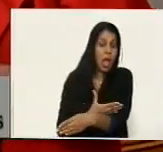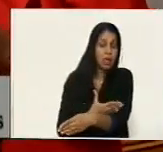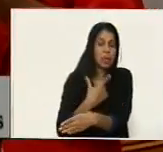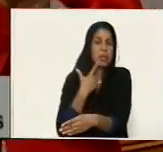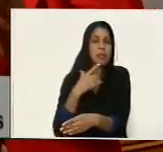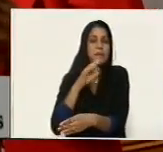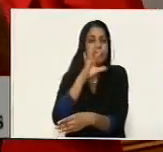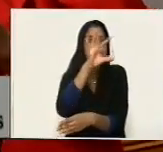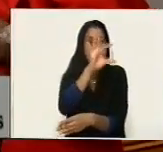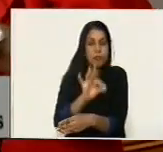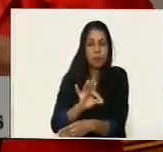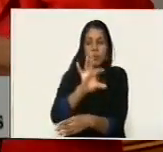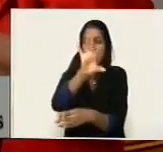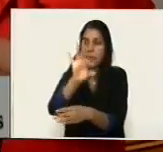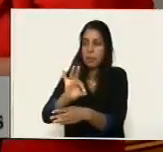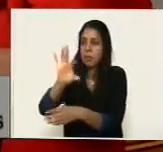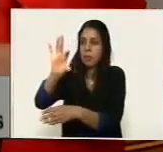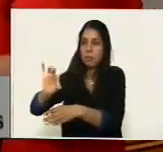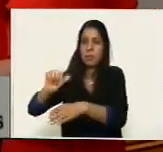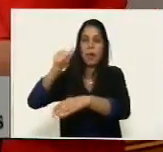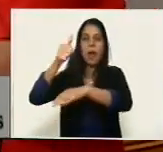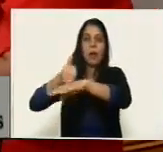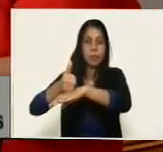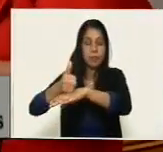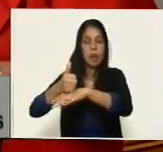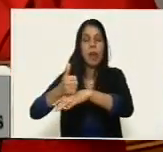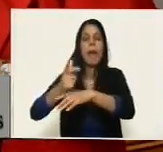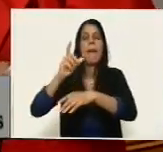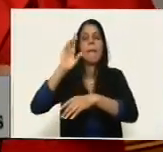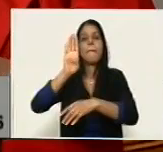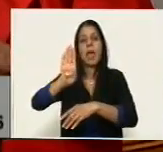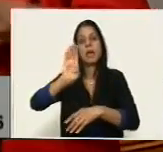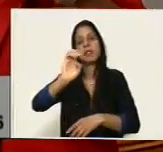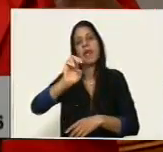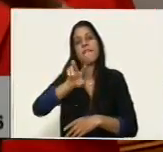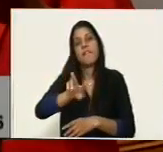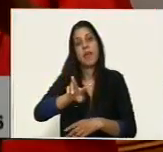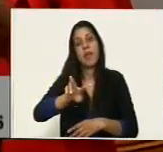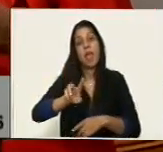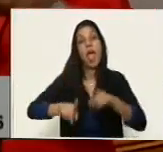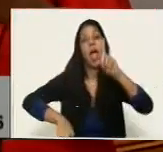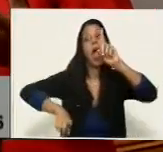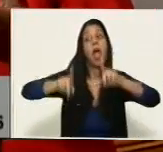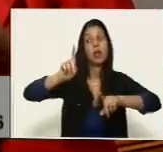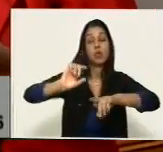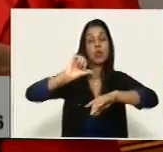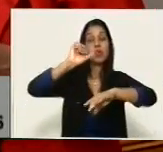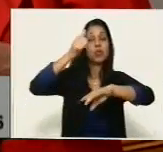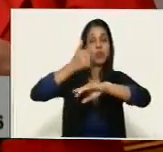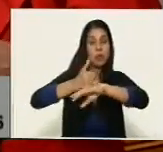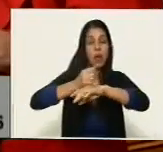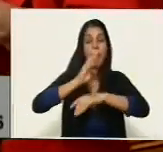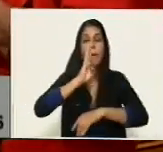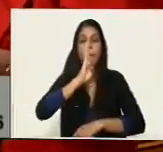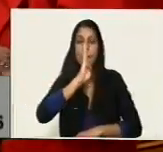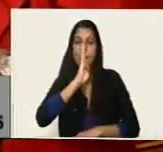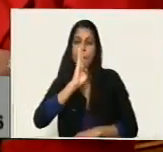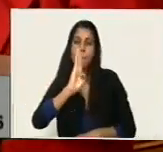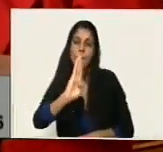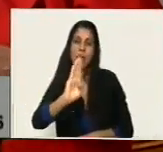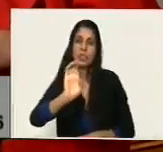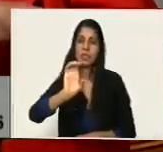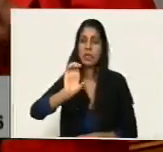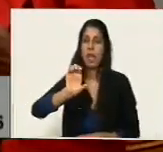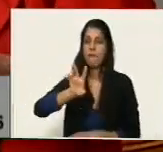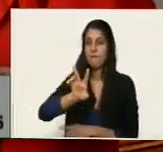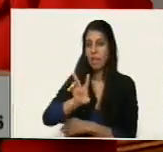del directorio del Banco Central de Venezuela. Algunos cargos de ese directorio son sometidos a